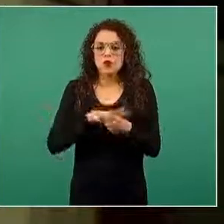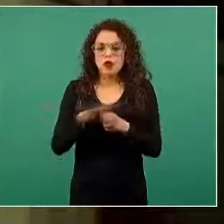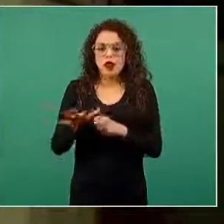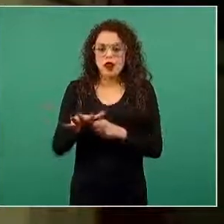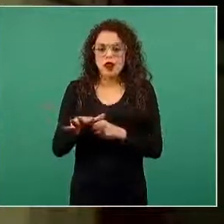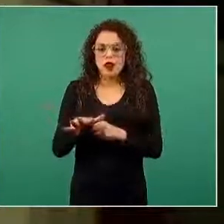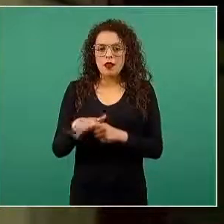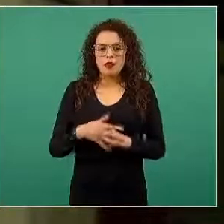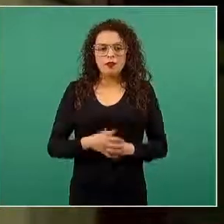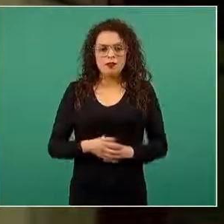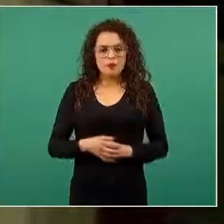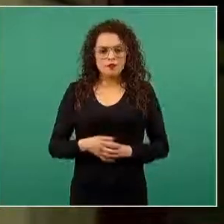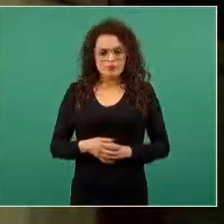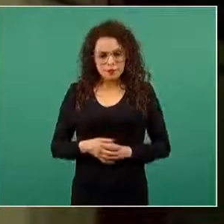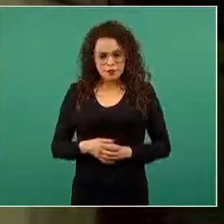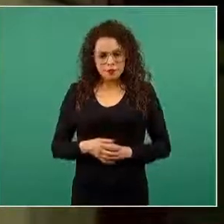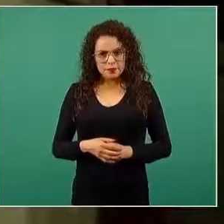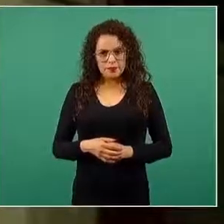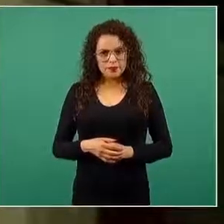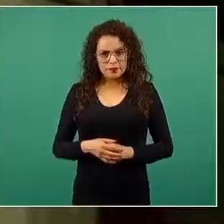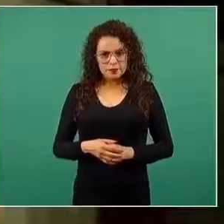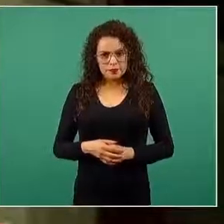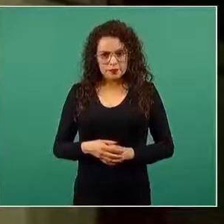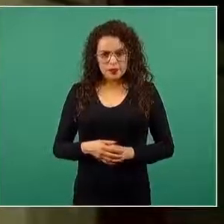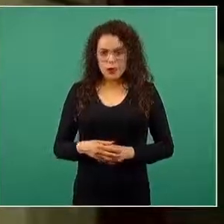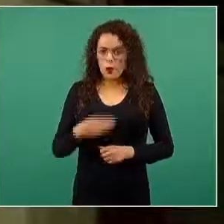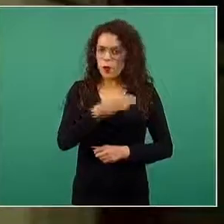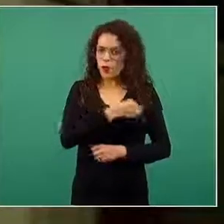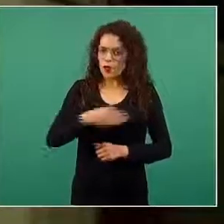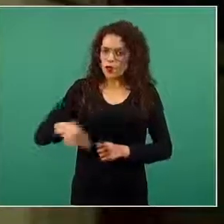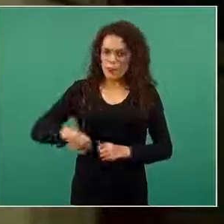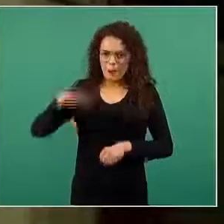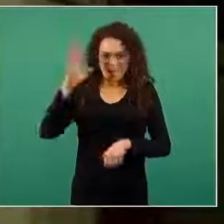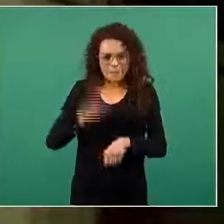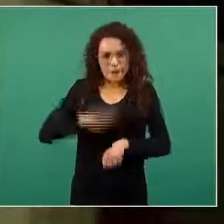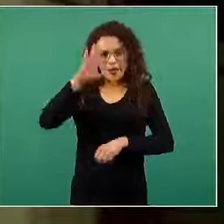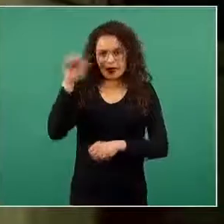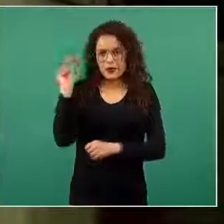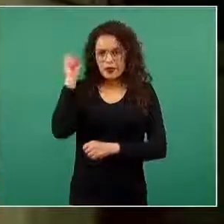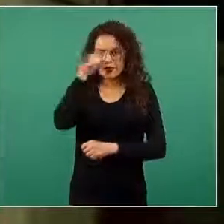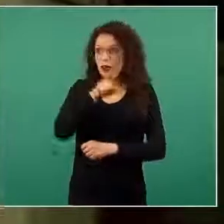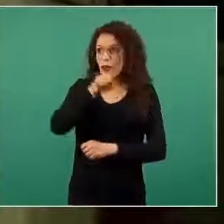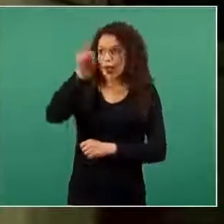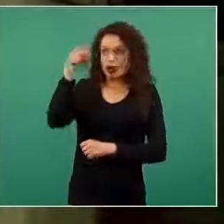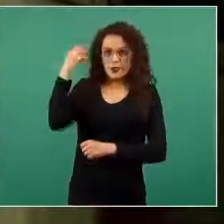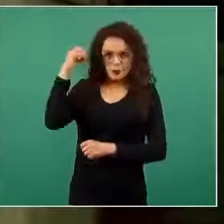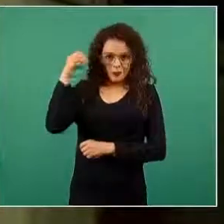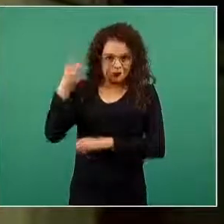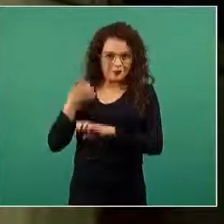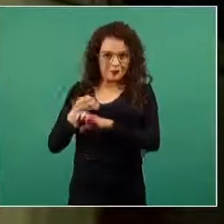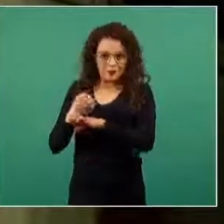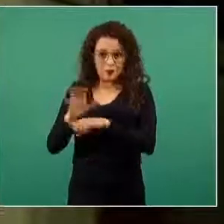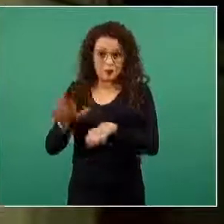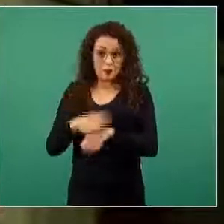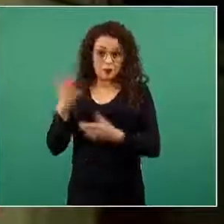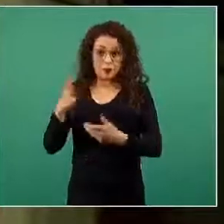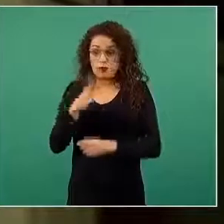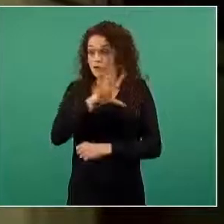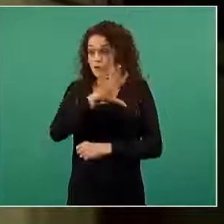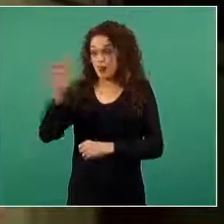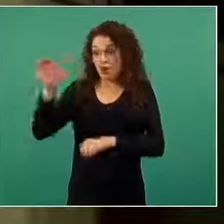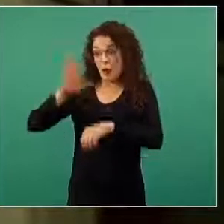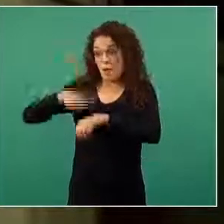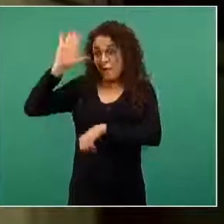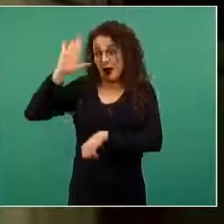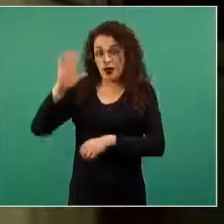reto con uno de los municipios más difíciles allá en el estado de Oaxaca, dado que son más de 500 a